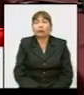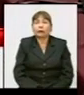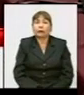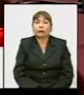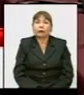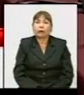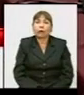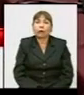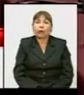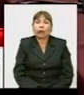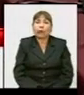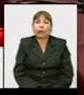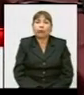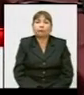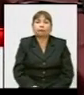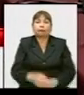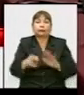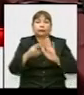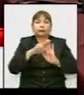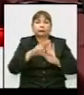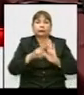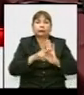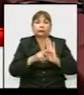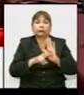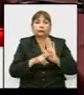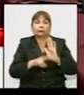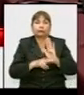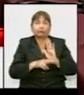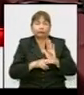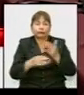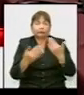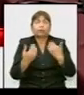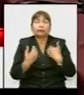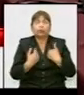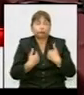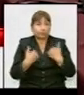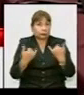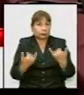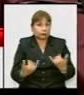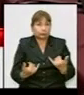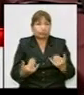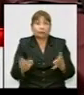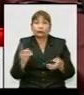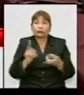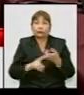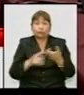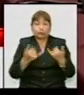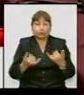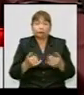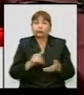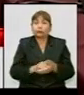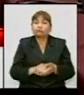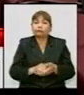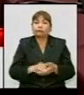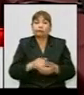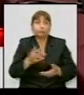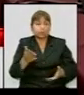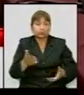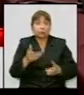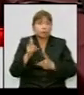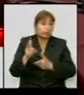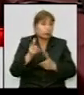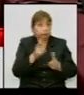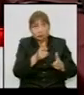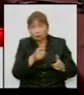Siguiente. La normatividad que hasta el momento tenemos. La Política de Seguridad y Defensa Nacional ya tiene en